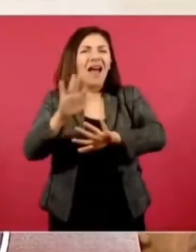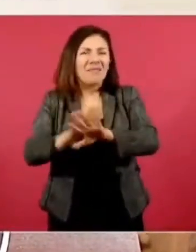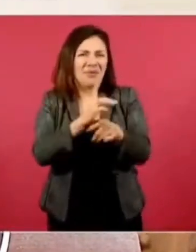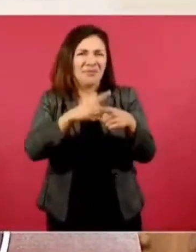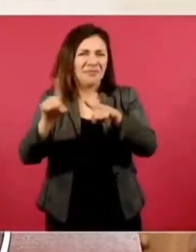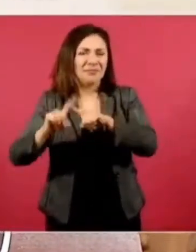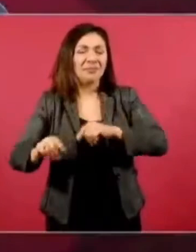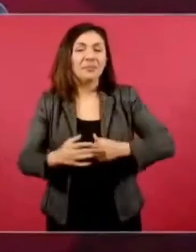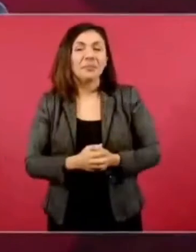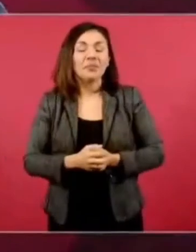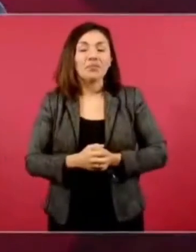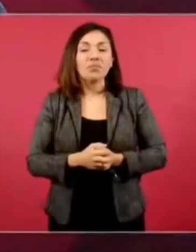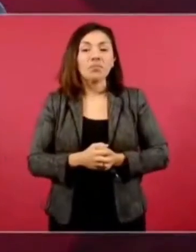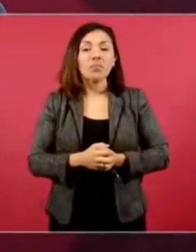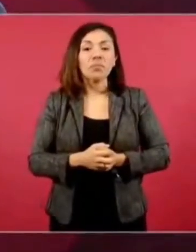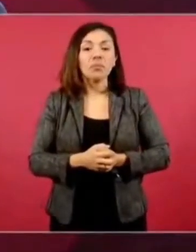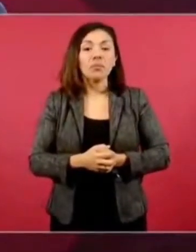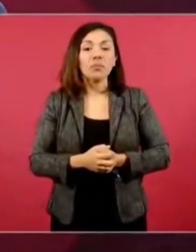de